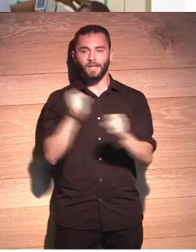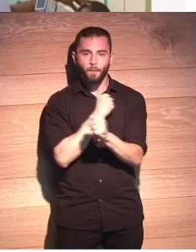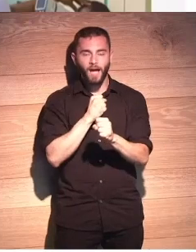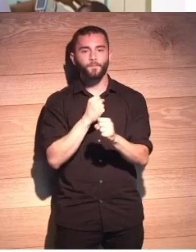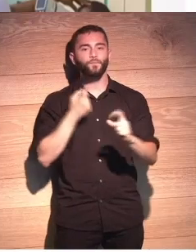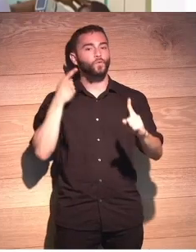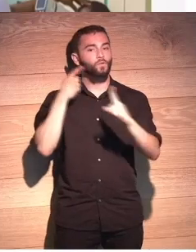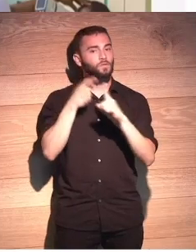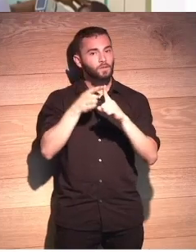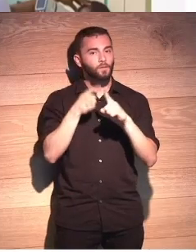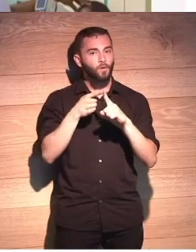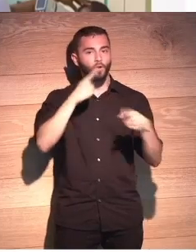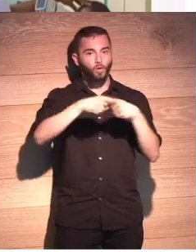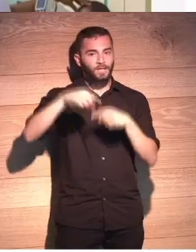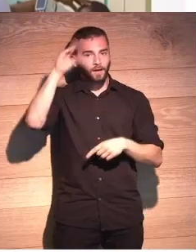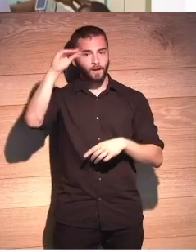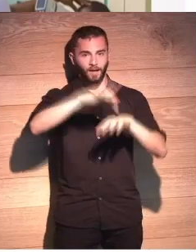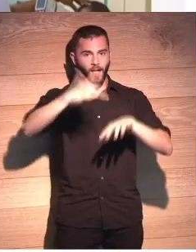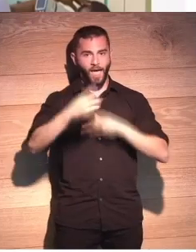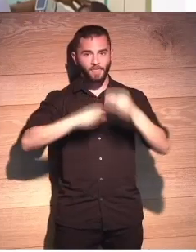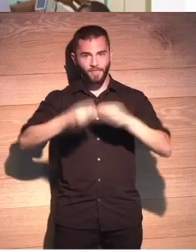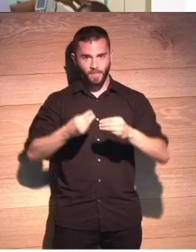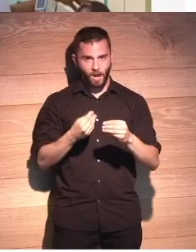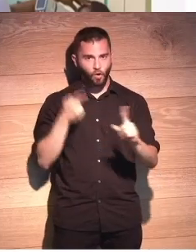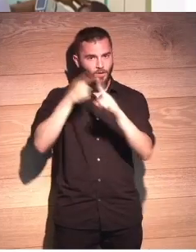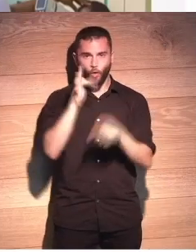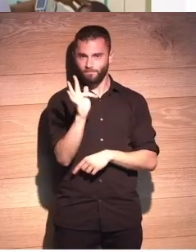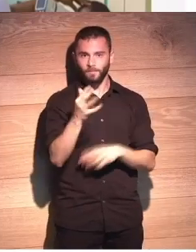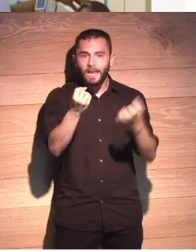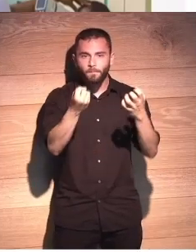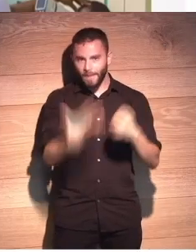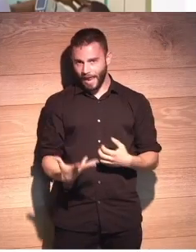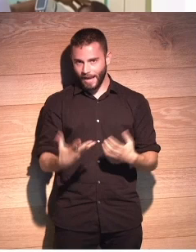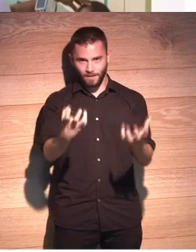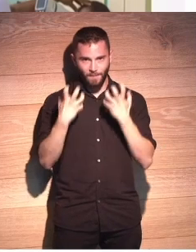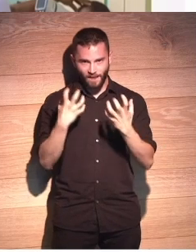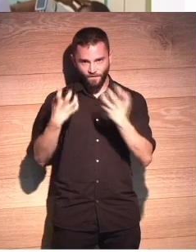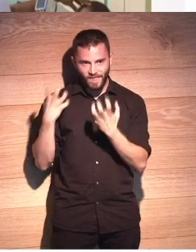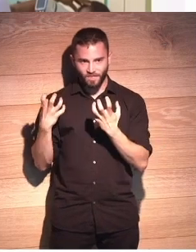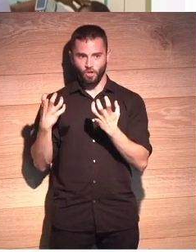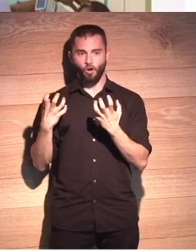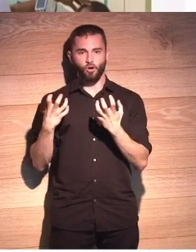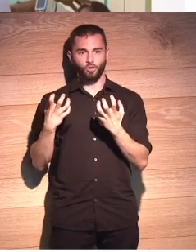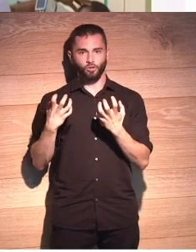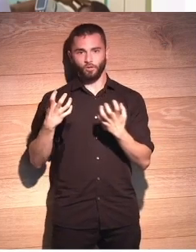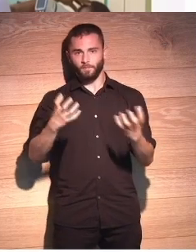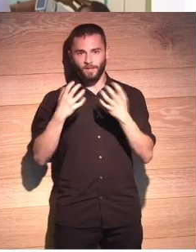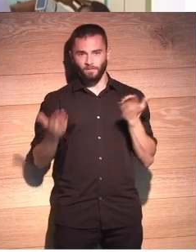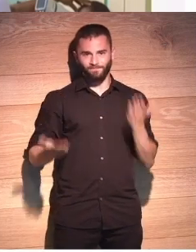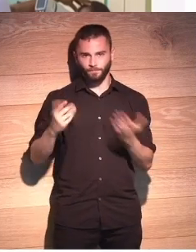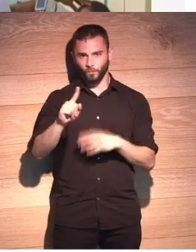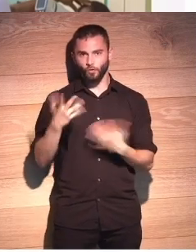hacer cosas en la inteligencia artificial para el bien, que los beneficios son no cualitativos,